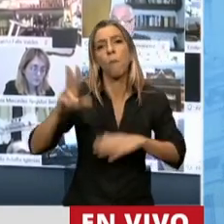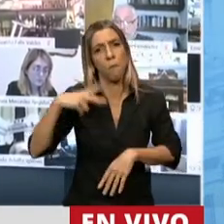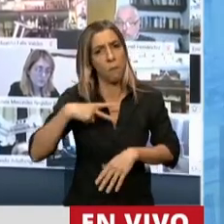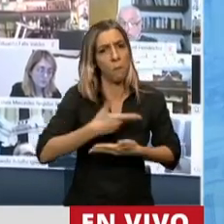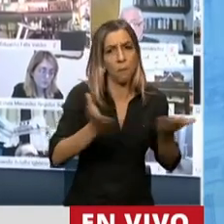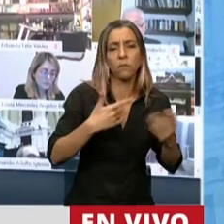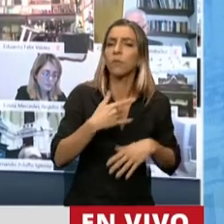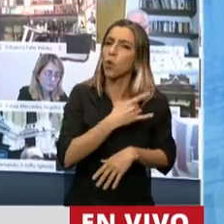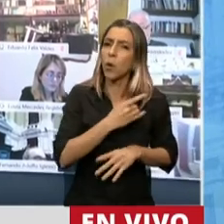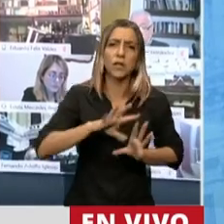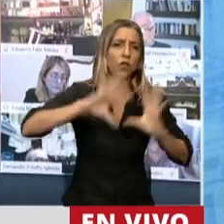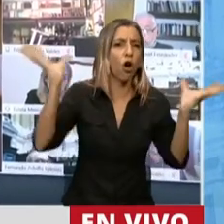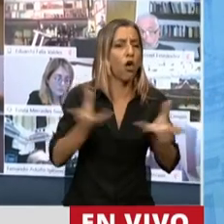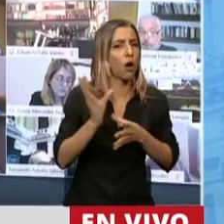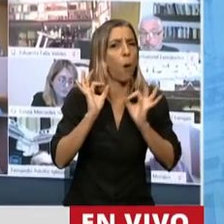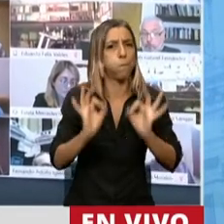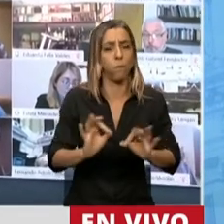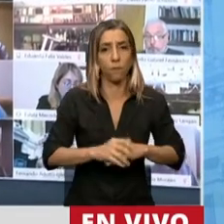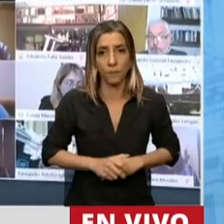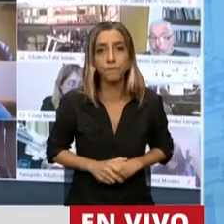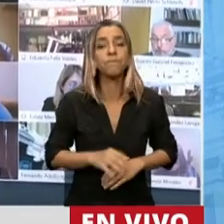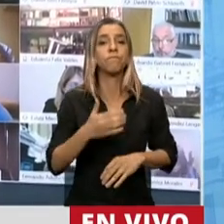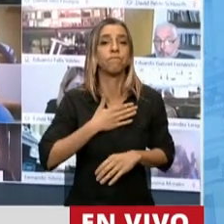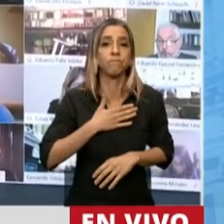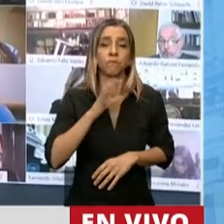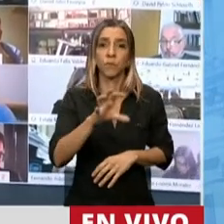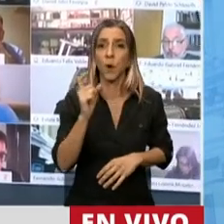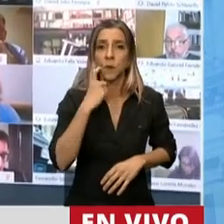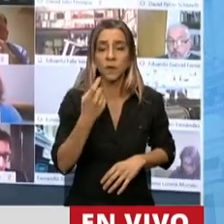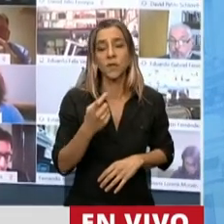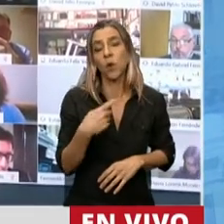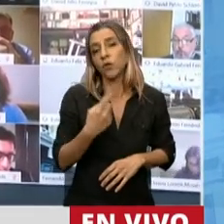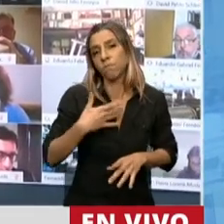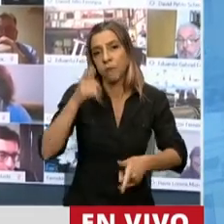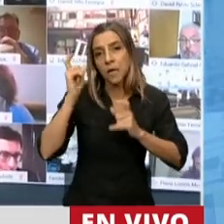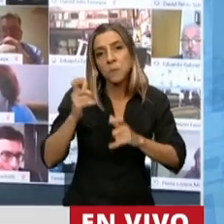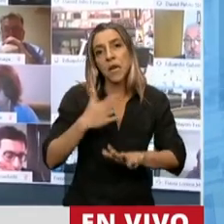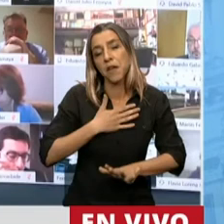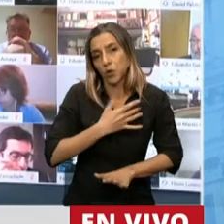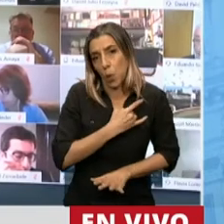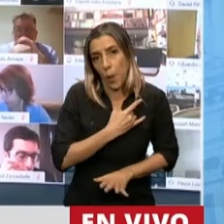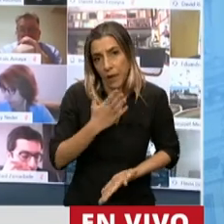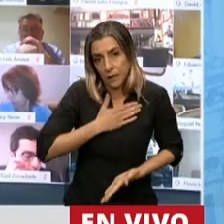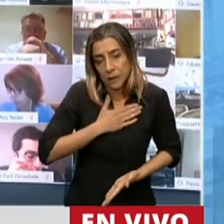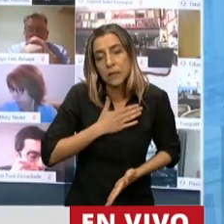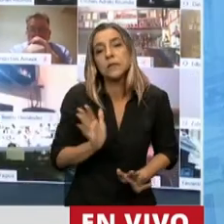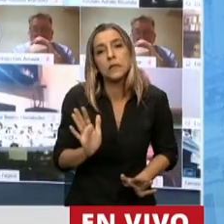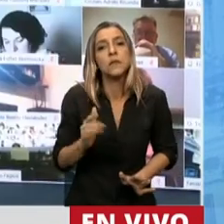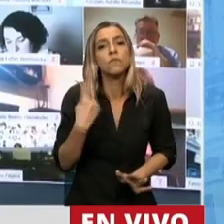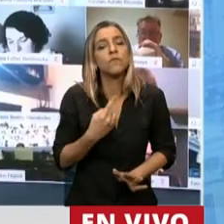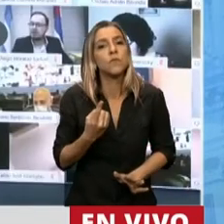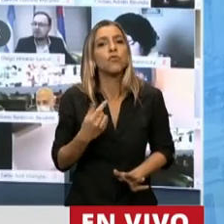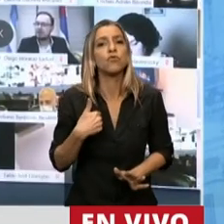Luis, con esta larga experiencia desde nuestra provincia, desde nuestra Universidad Nacional, tenemos